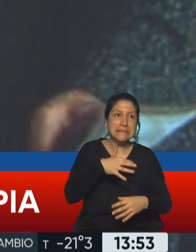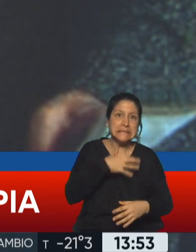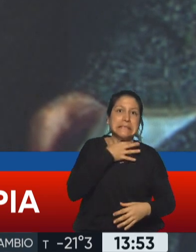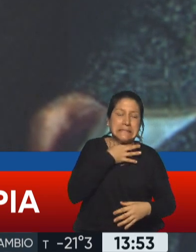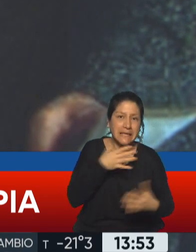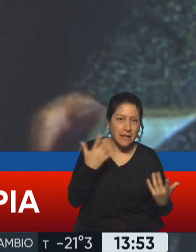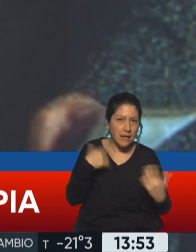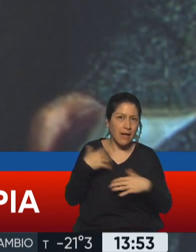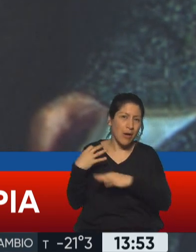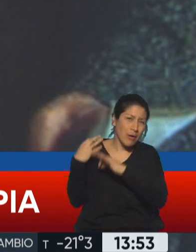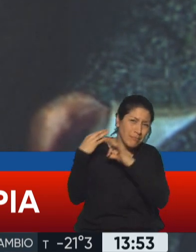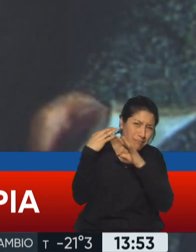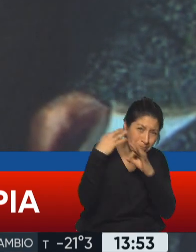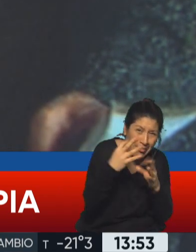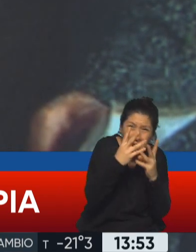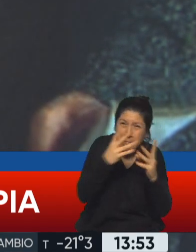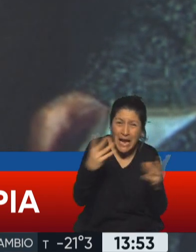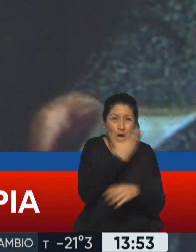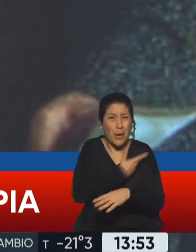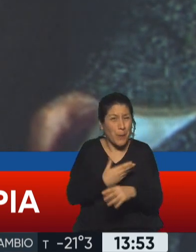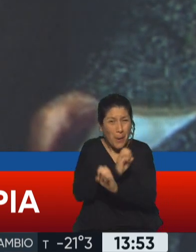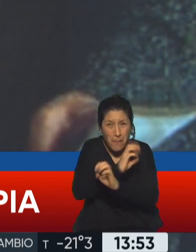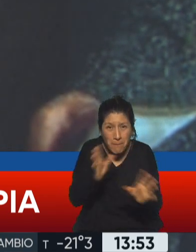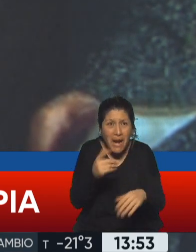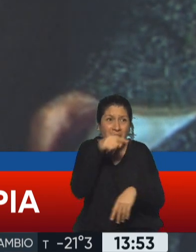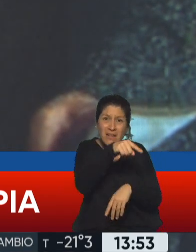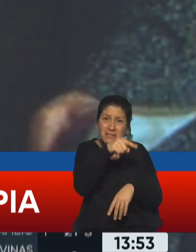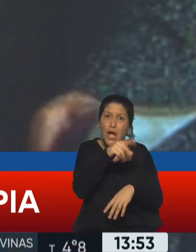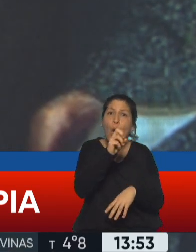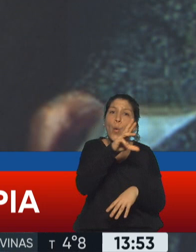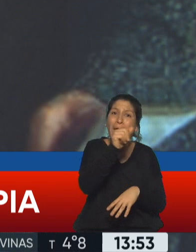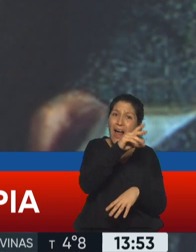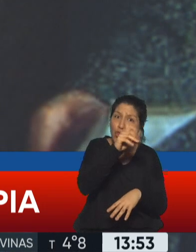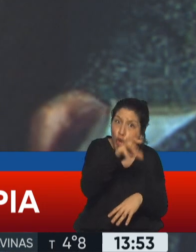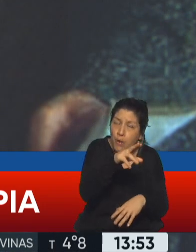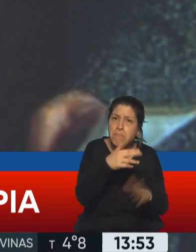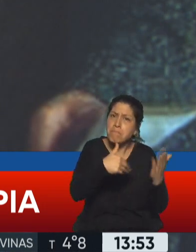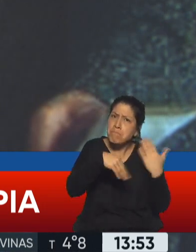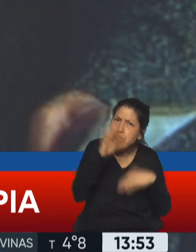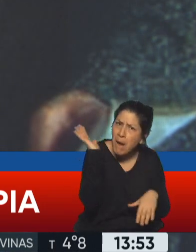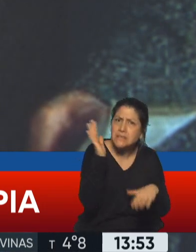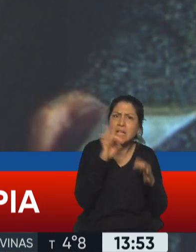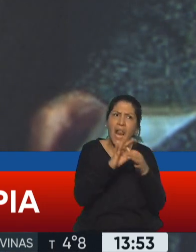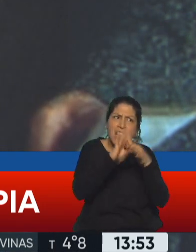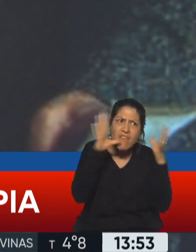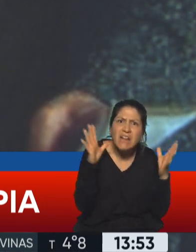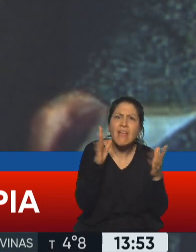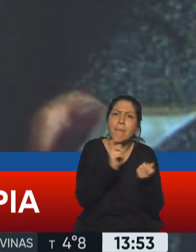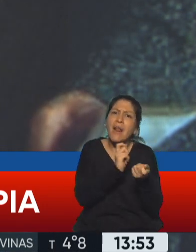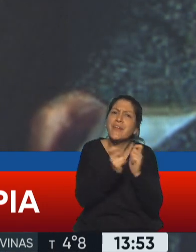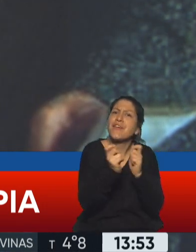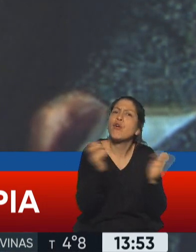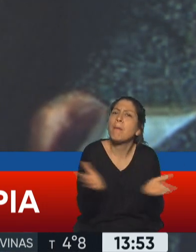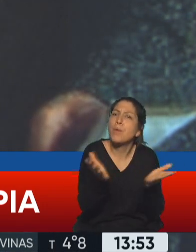muy extenuados al final del mandato. Andrés Manuel López Obrador tiene mucho más margen político para hacer reformas,